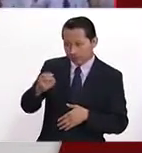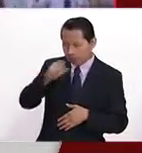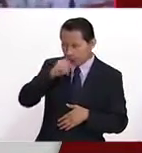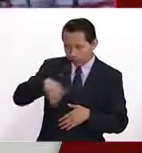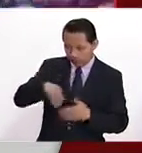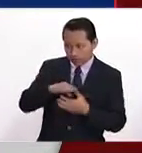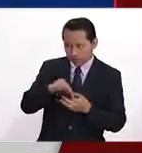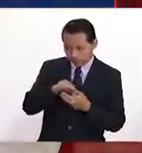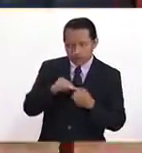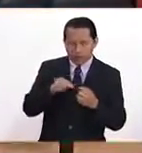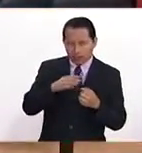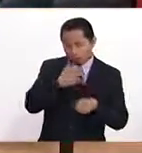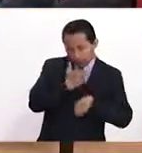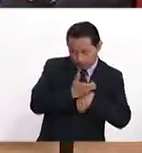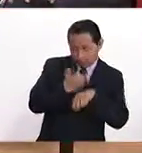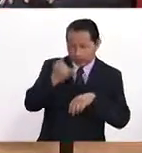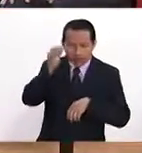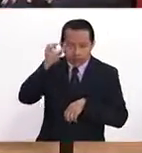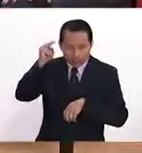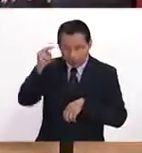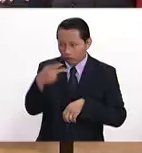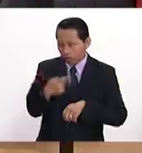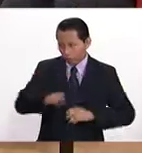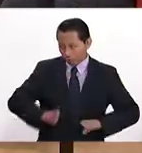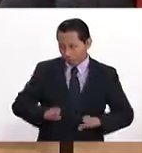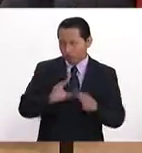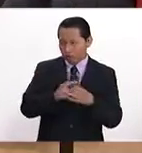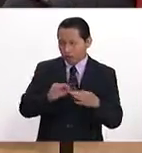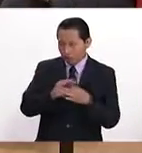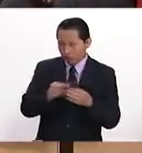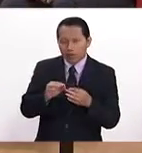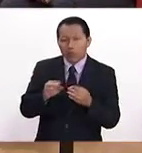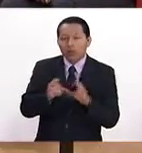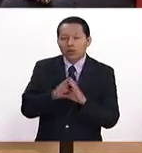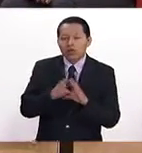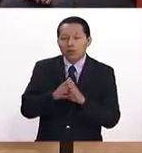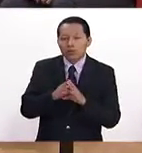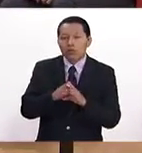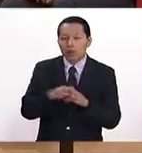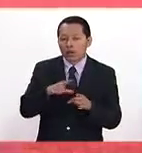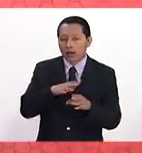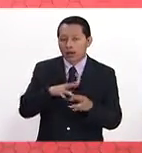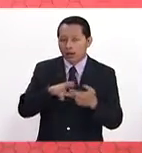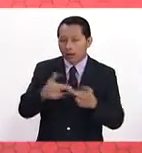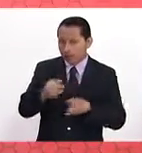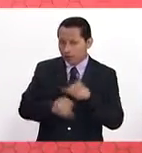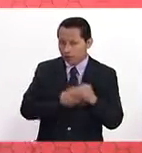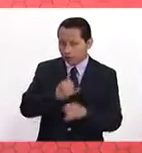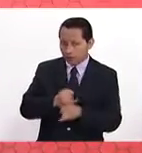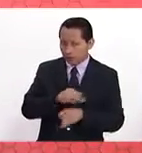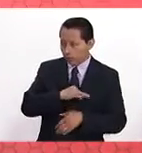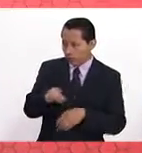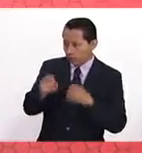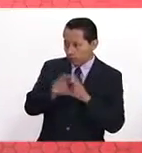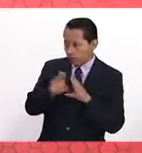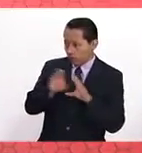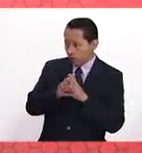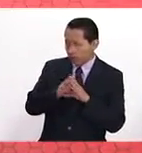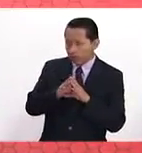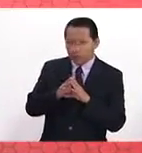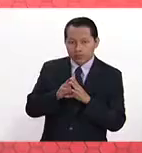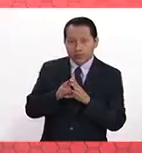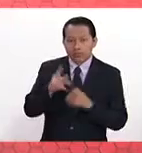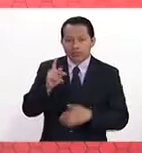dejas muy clara cuáles son el juego, al menos entre las relaciones internacionales, podríamos considerarlas como